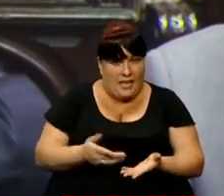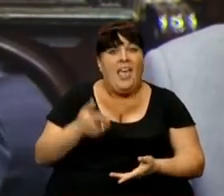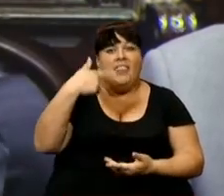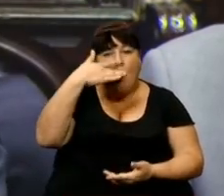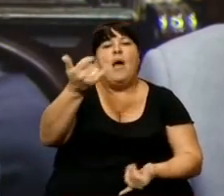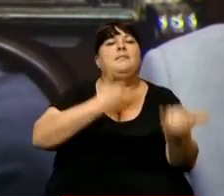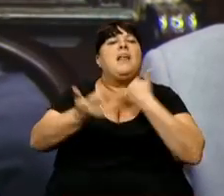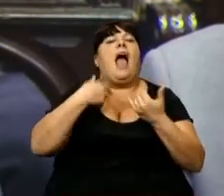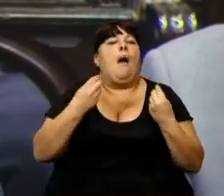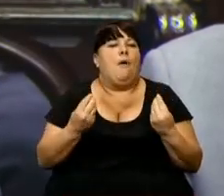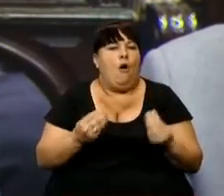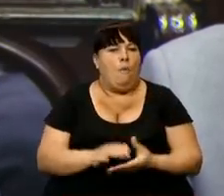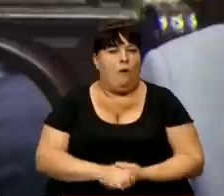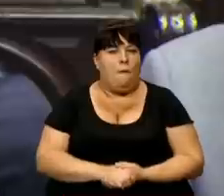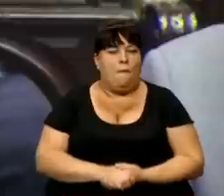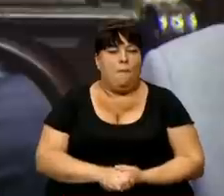después nos venga a decir algo.